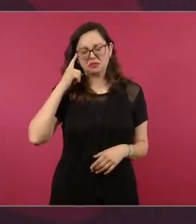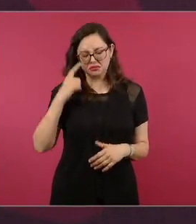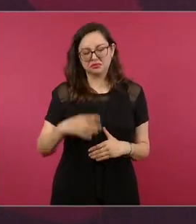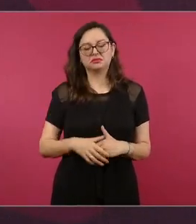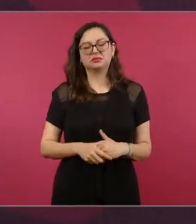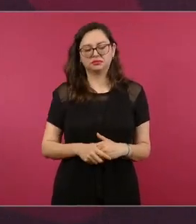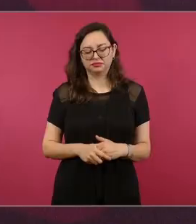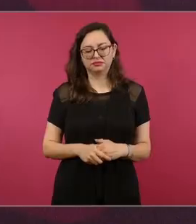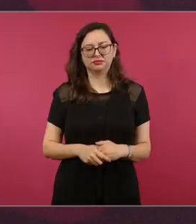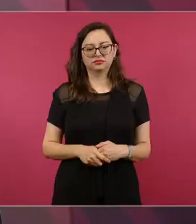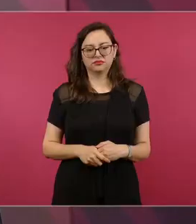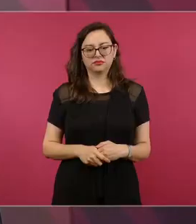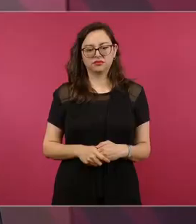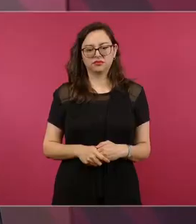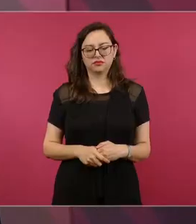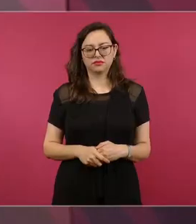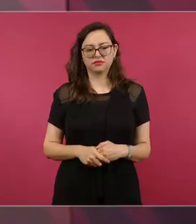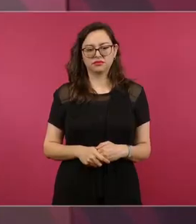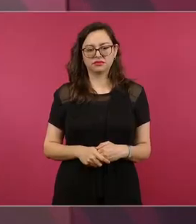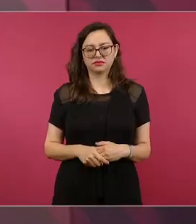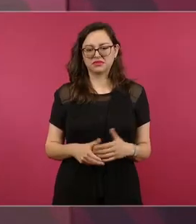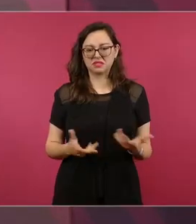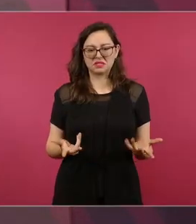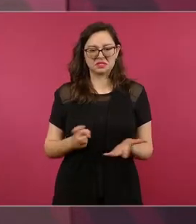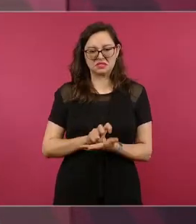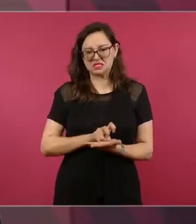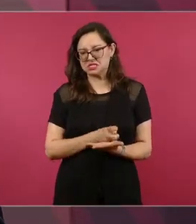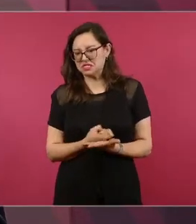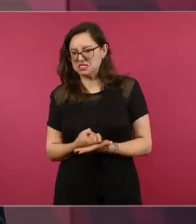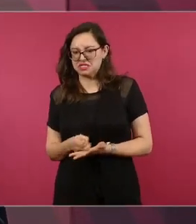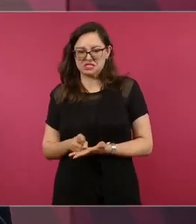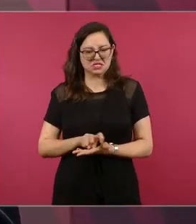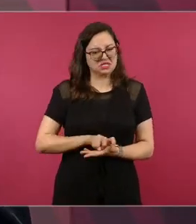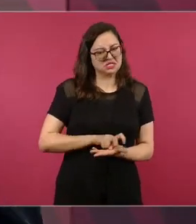hacen sus pucheros pero